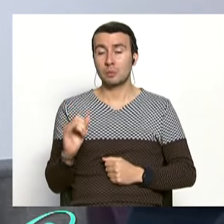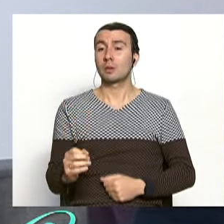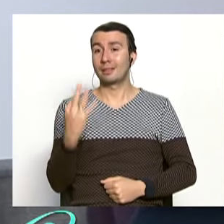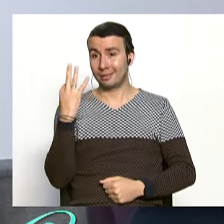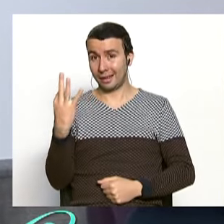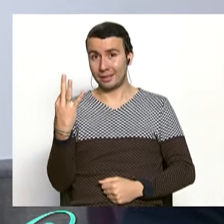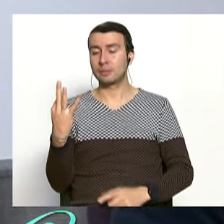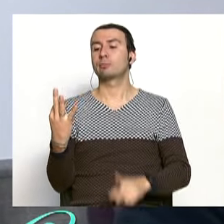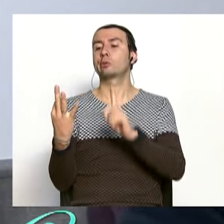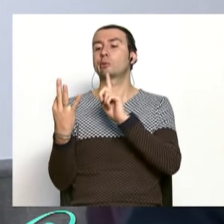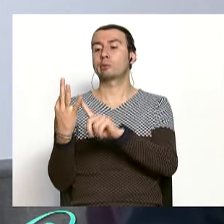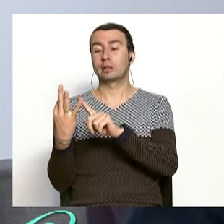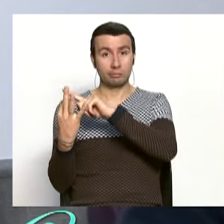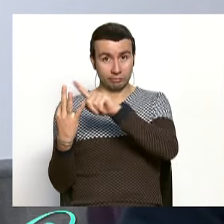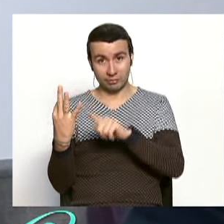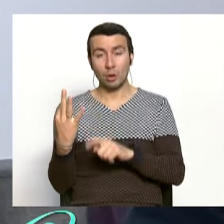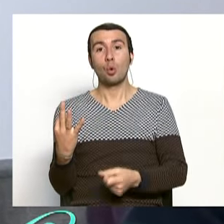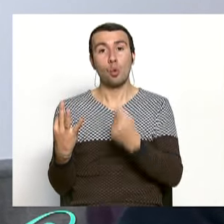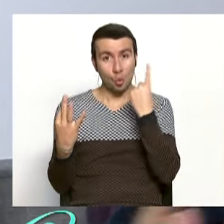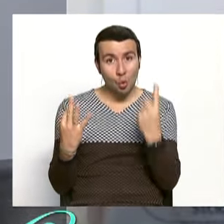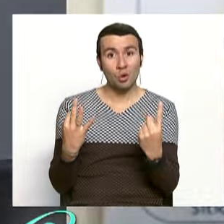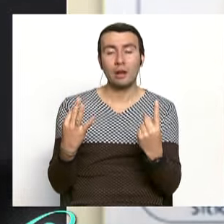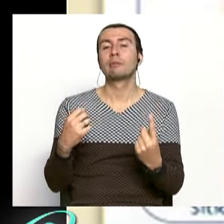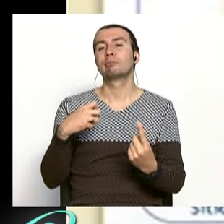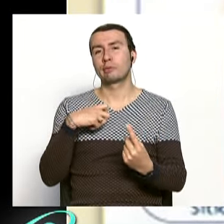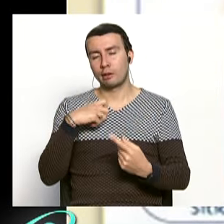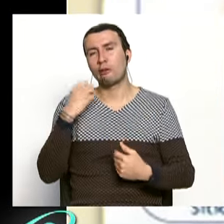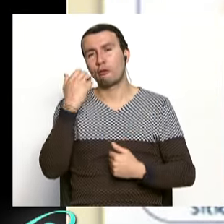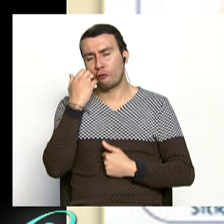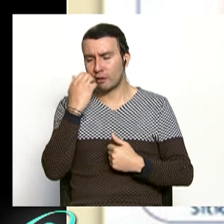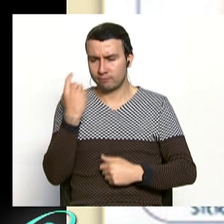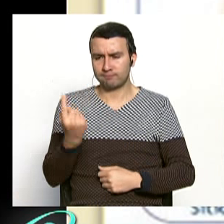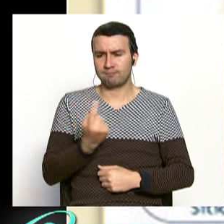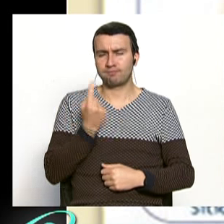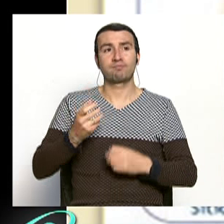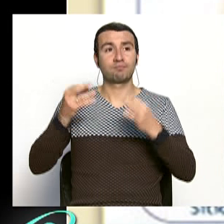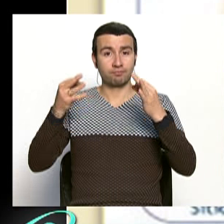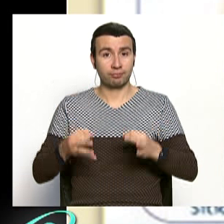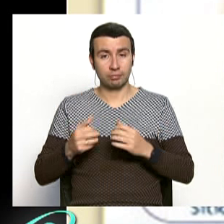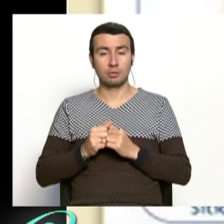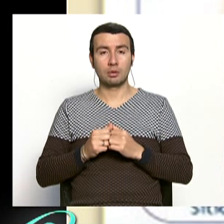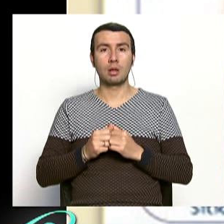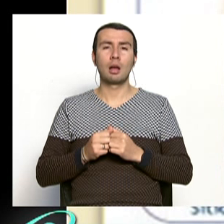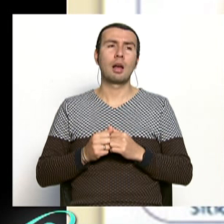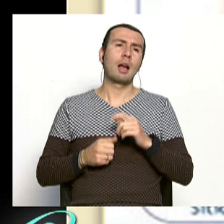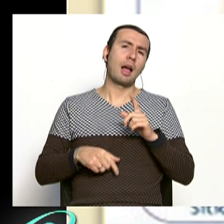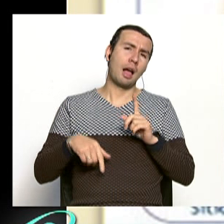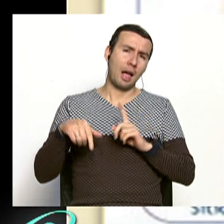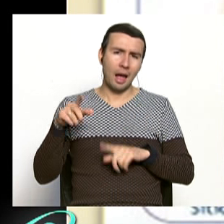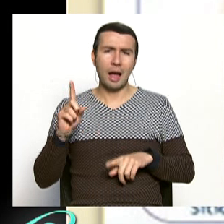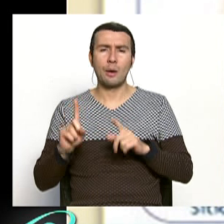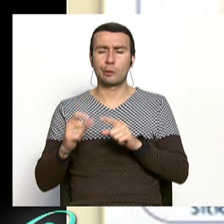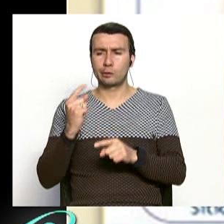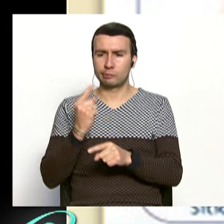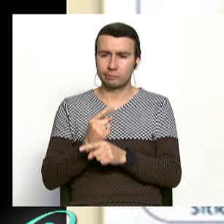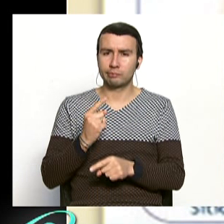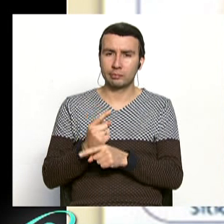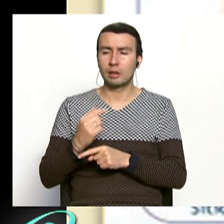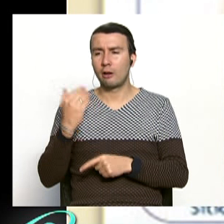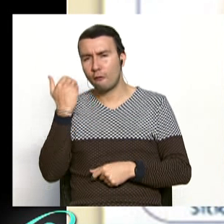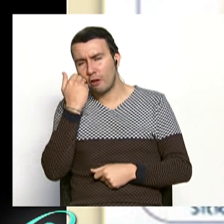diagnóstico único la mayoría tienen unos diagnósticos que además están asociados con la endometriosis están alrededor de